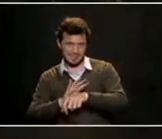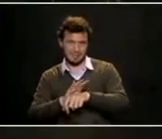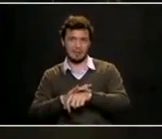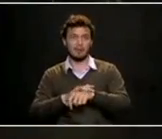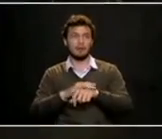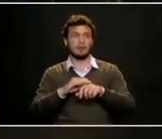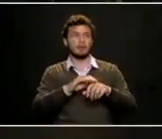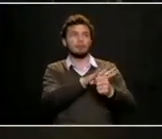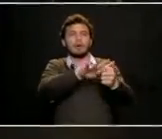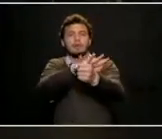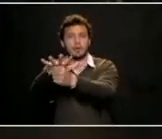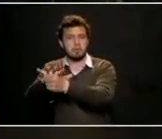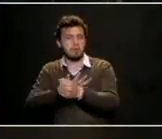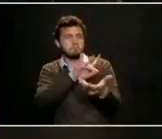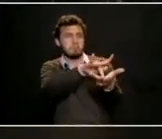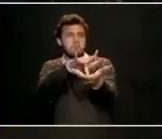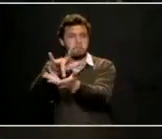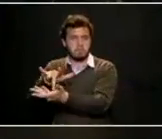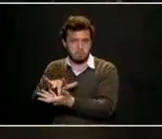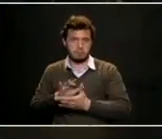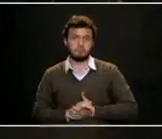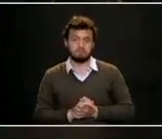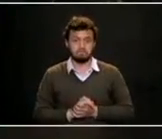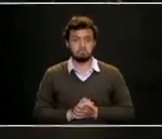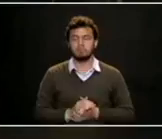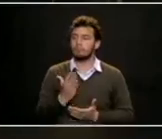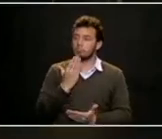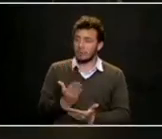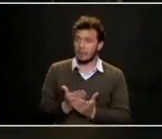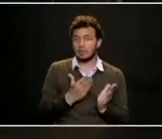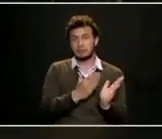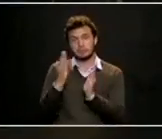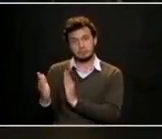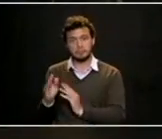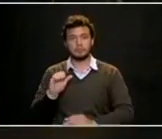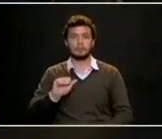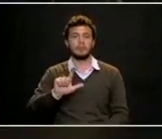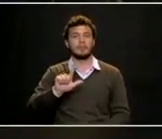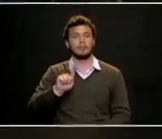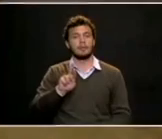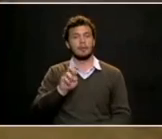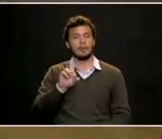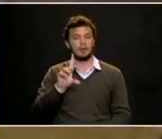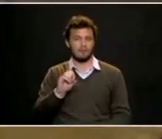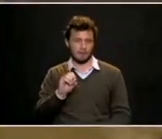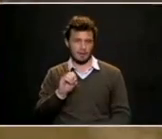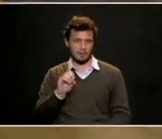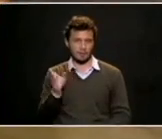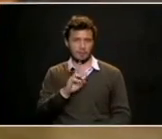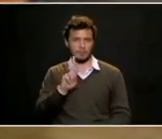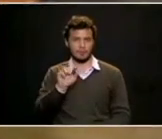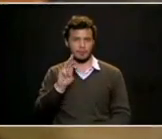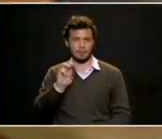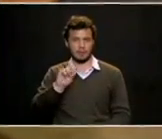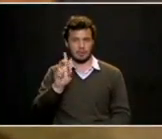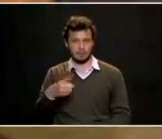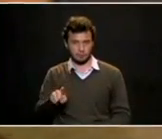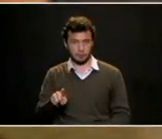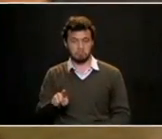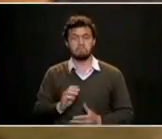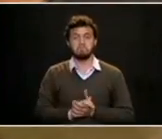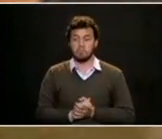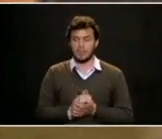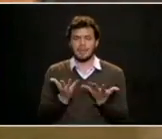casas de los ciudadanos. Muchas gracias. Candidato, turno para Alfredo Ramos Maya para hablar de salud. Quiero una ciudad sana, una ciudad que